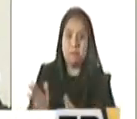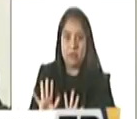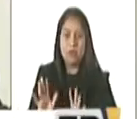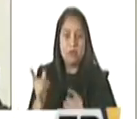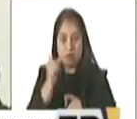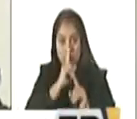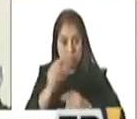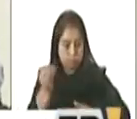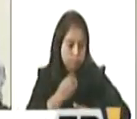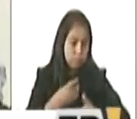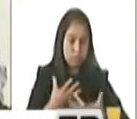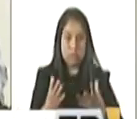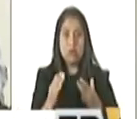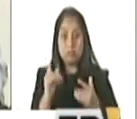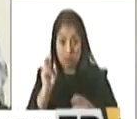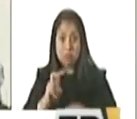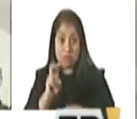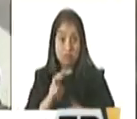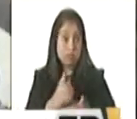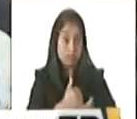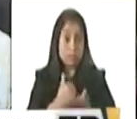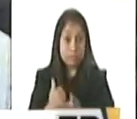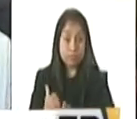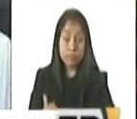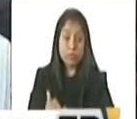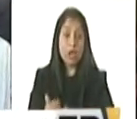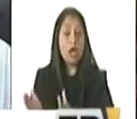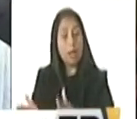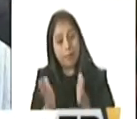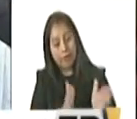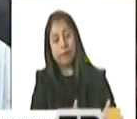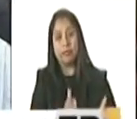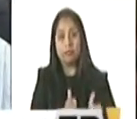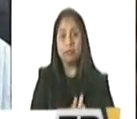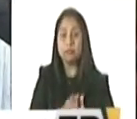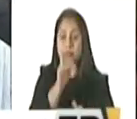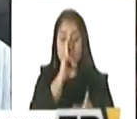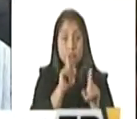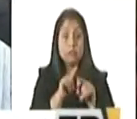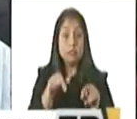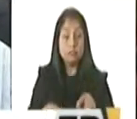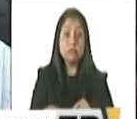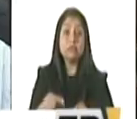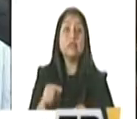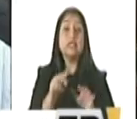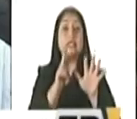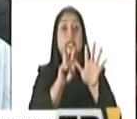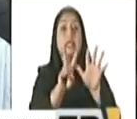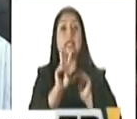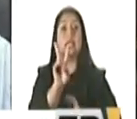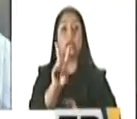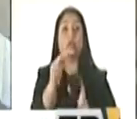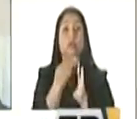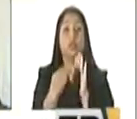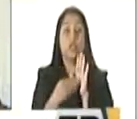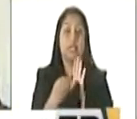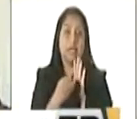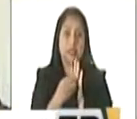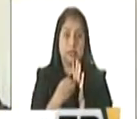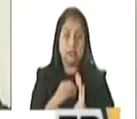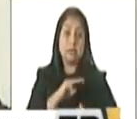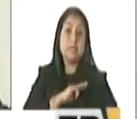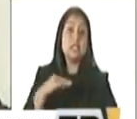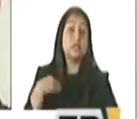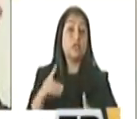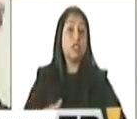creemos nosotros que hay la necesidad de ayudar? Aparte de eso, estamos derivando 72 millones de quetzales del Ministerio de